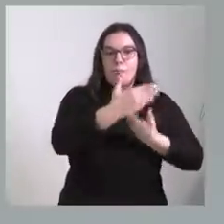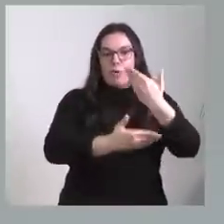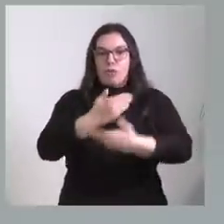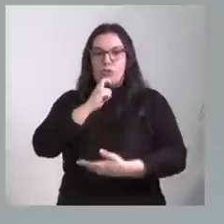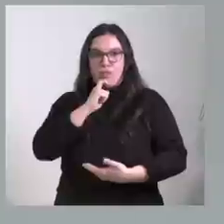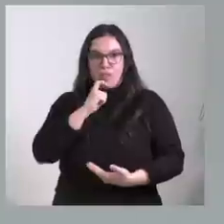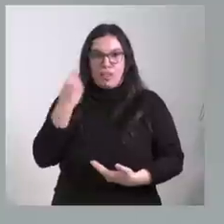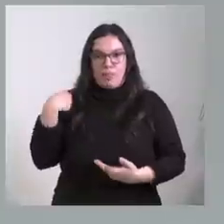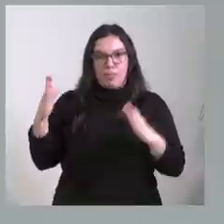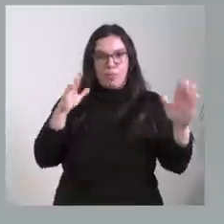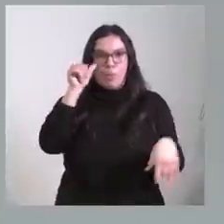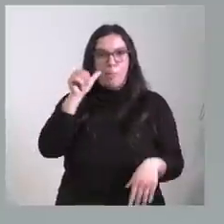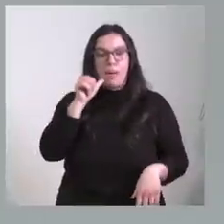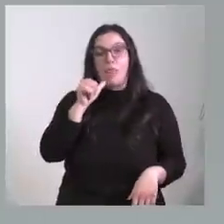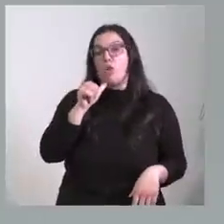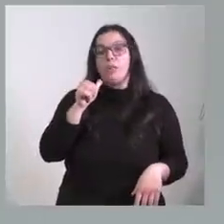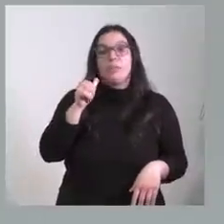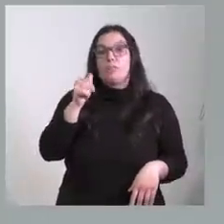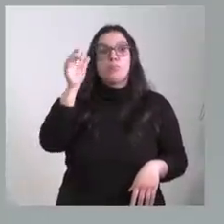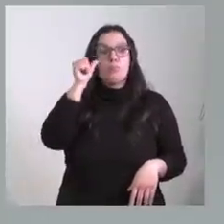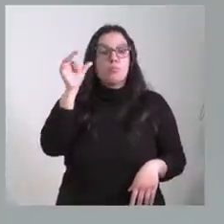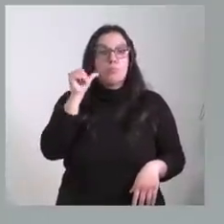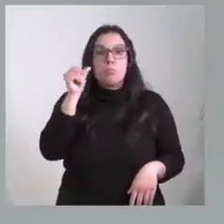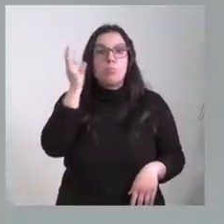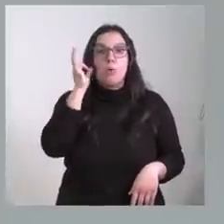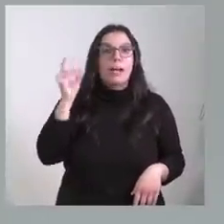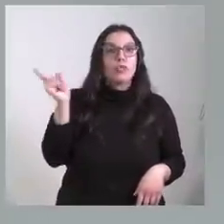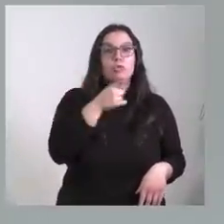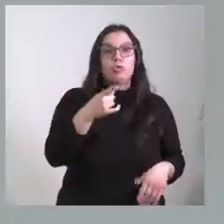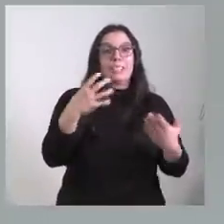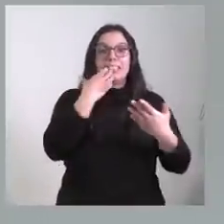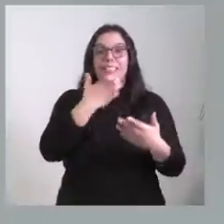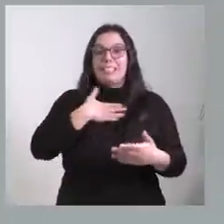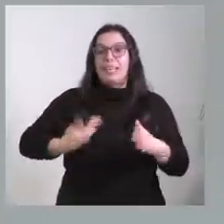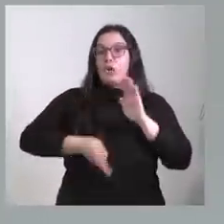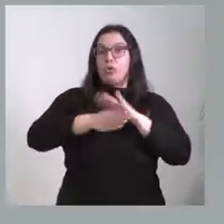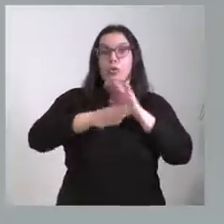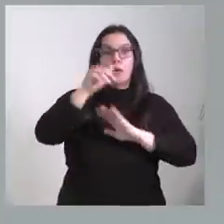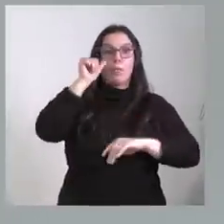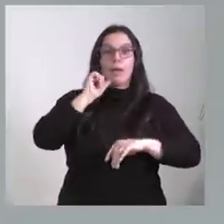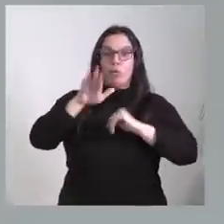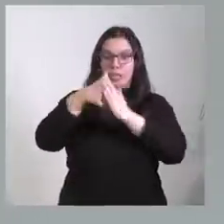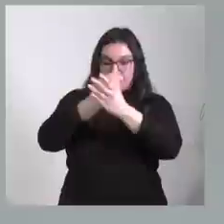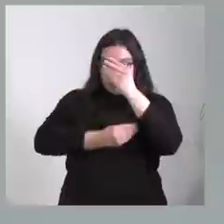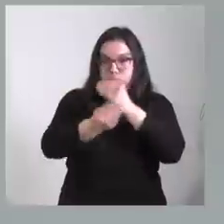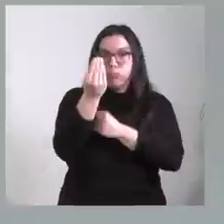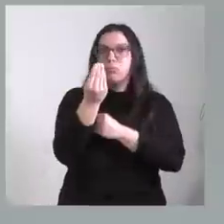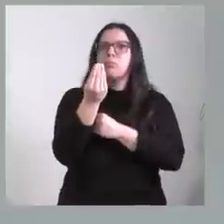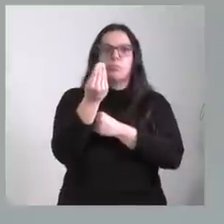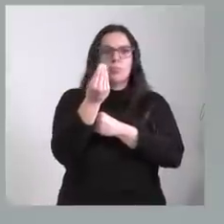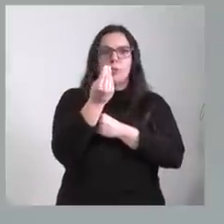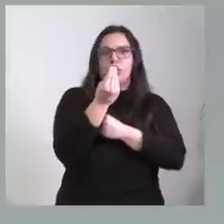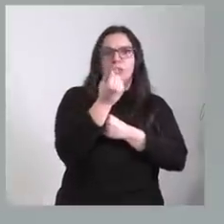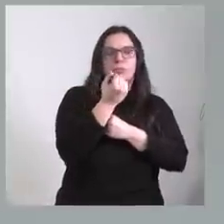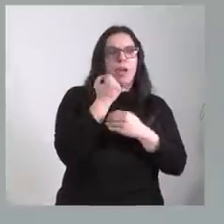es el embarazo y la medida lo posible que todas aquellas mujeres embarazadas que quieran continuar con el embarazo hasta el final hasta el parto Pues que tengan todas